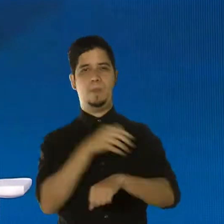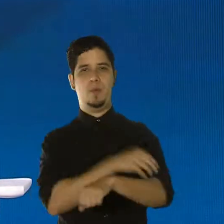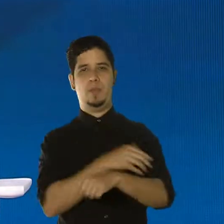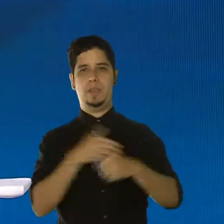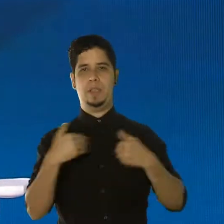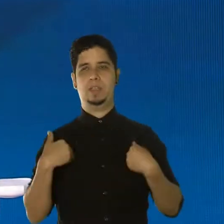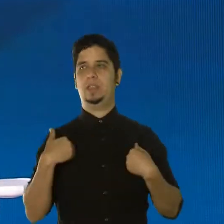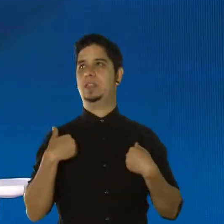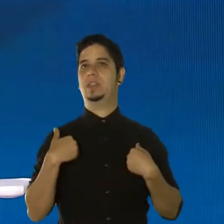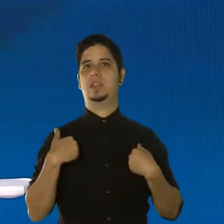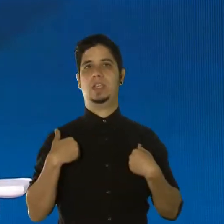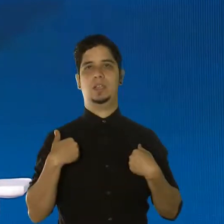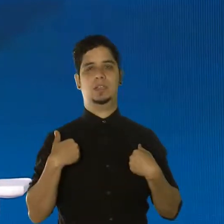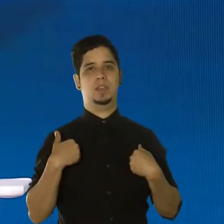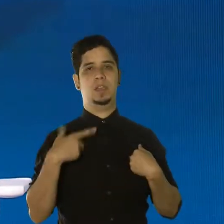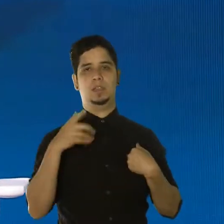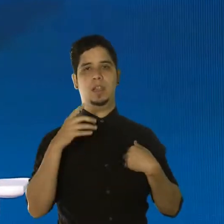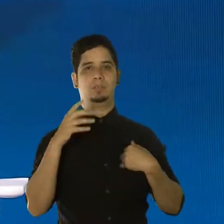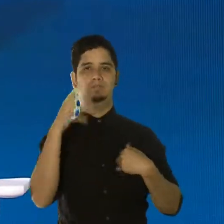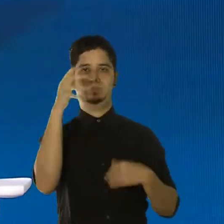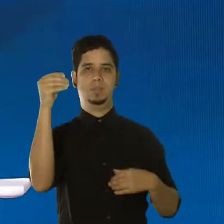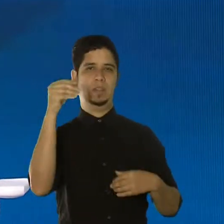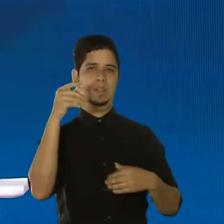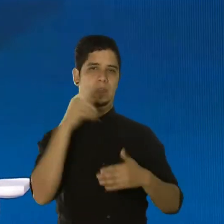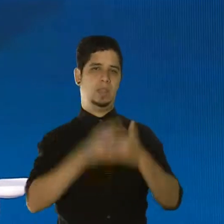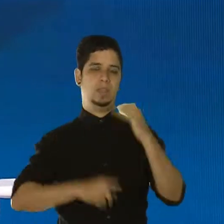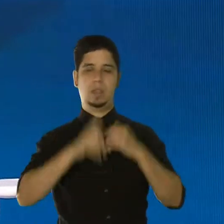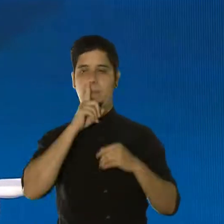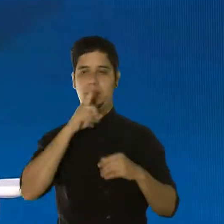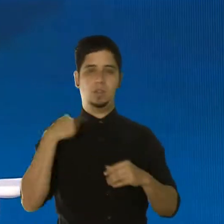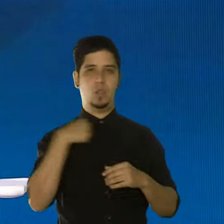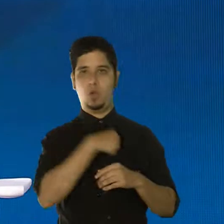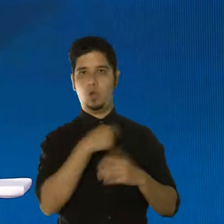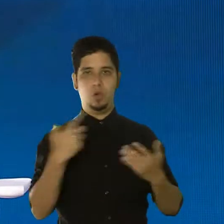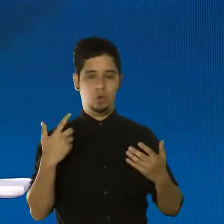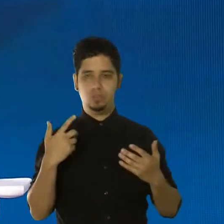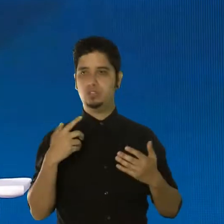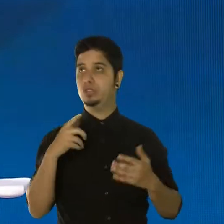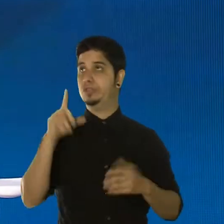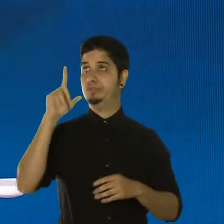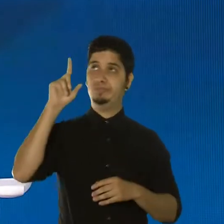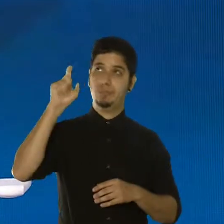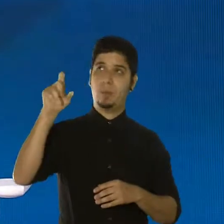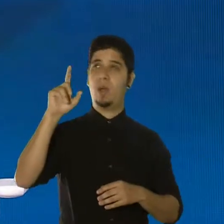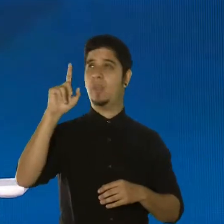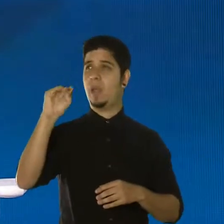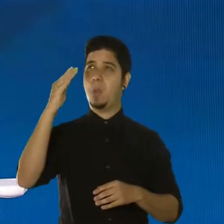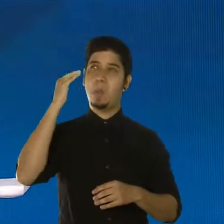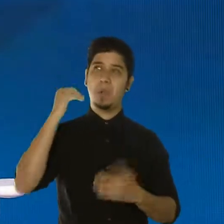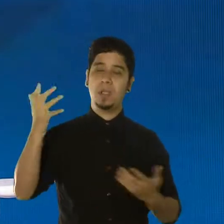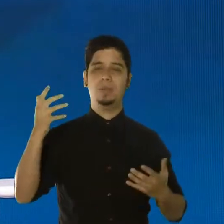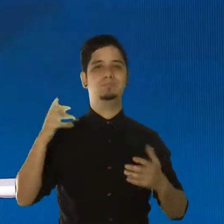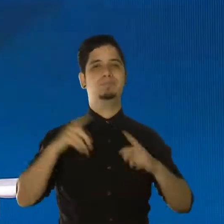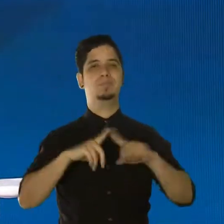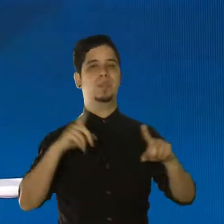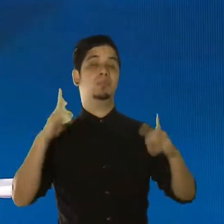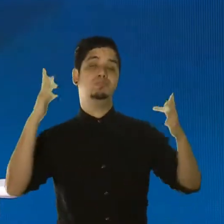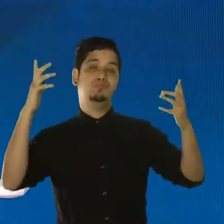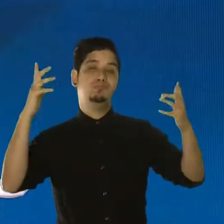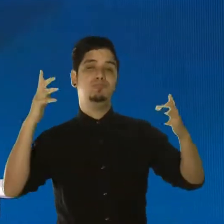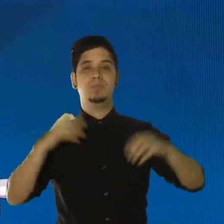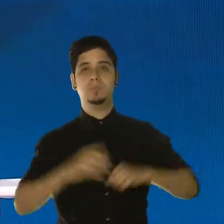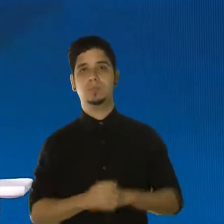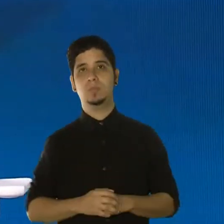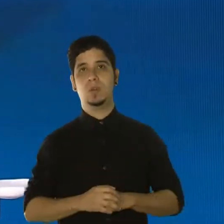estas compañías es uno tal que realmente nosotros pues lo cuestionamos toda la vida, porque como decía el compañero, nos suben